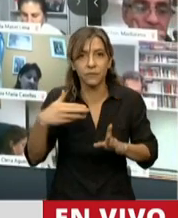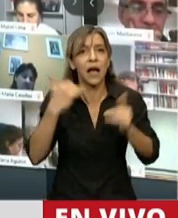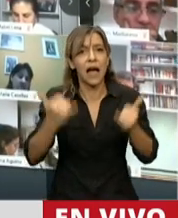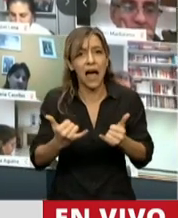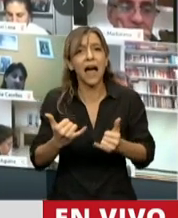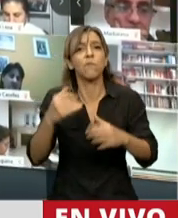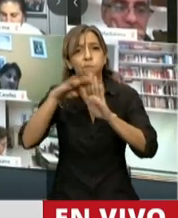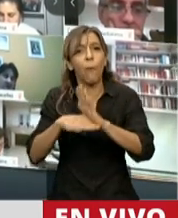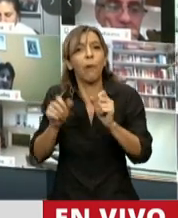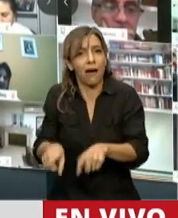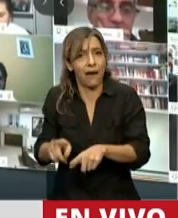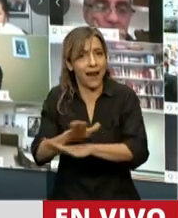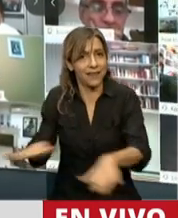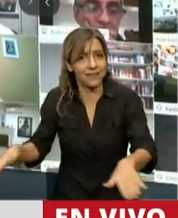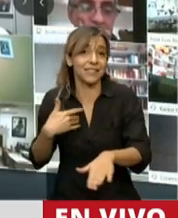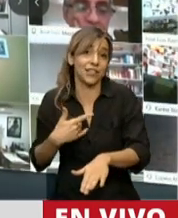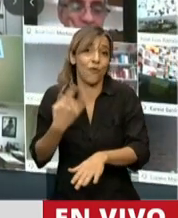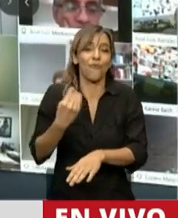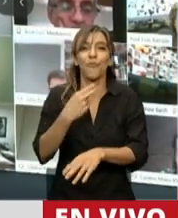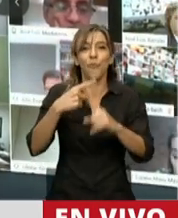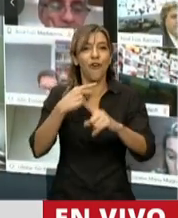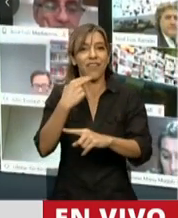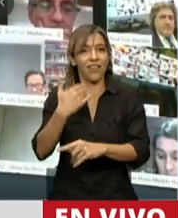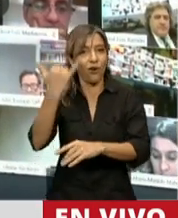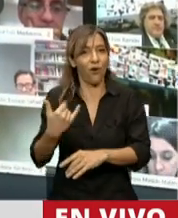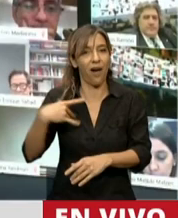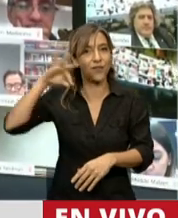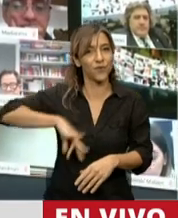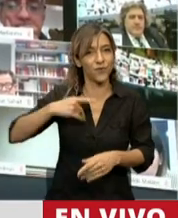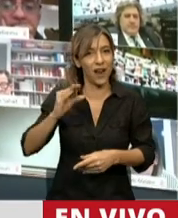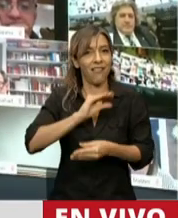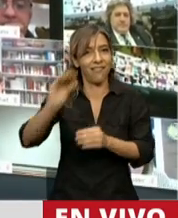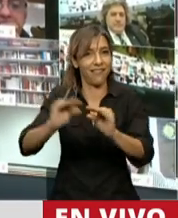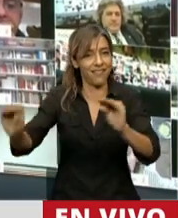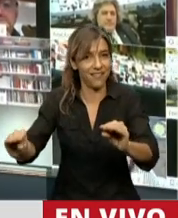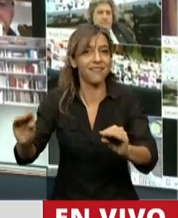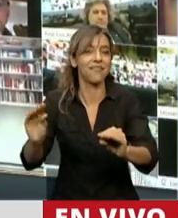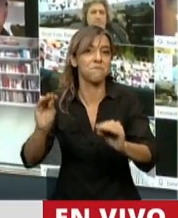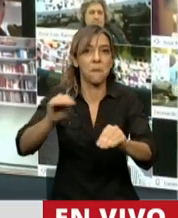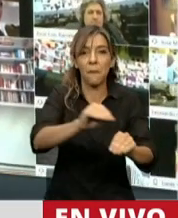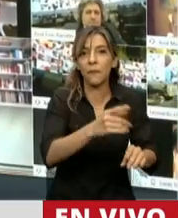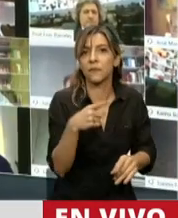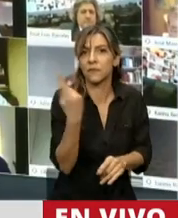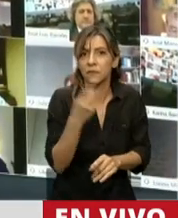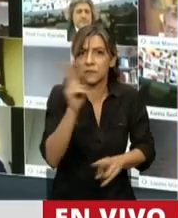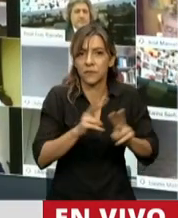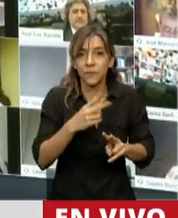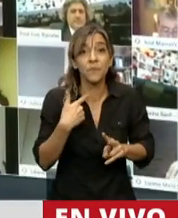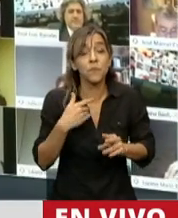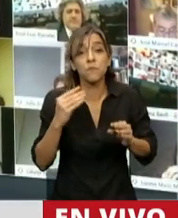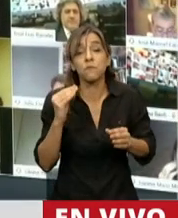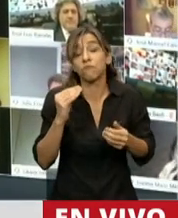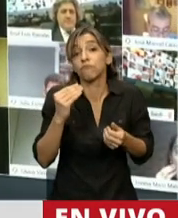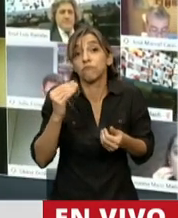gracias a la Asignación Universal por Hijo. Quizás tengamos que avanzar en los debates post-pandemia de ampliar el nivel de cobertura social